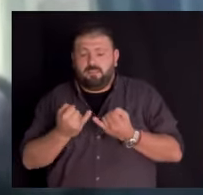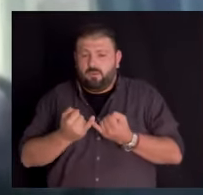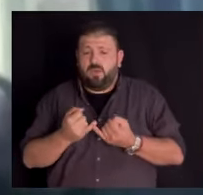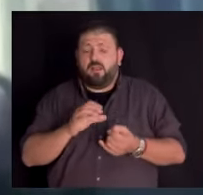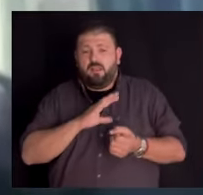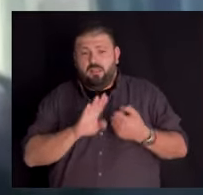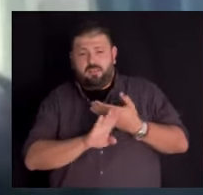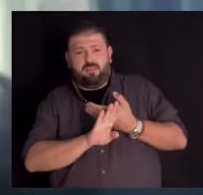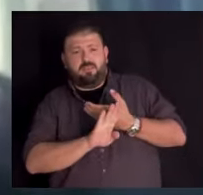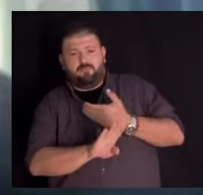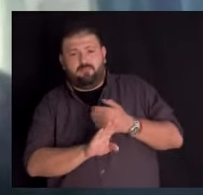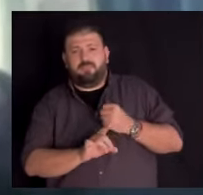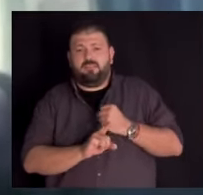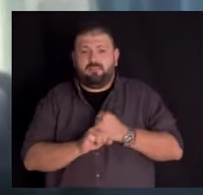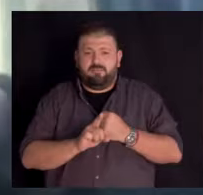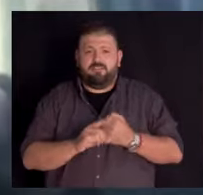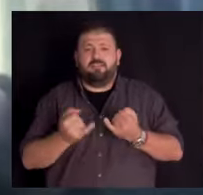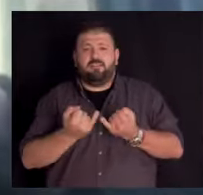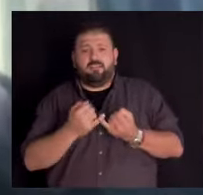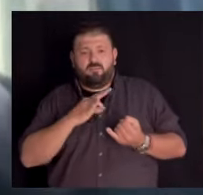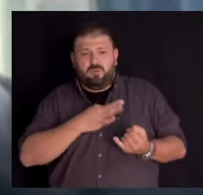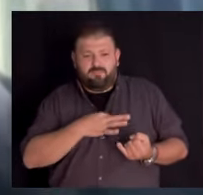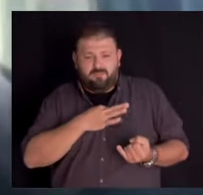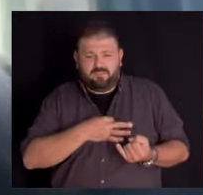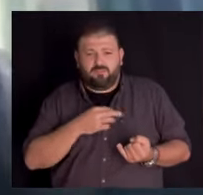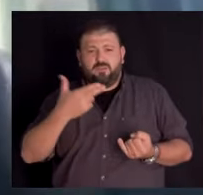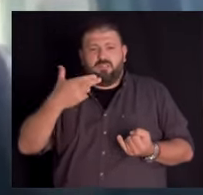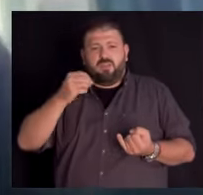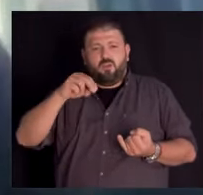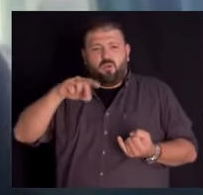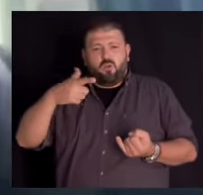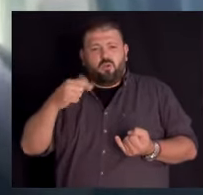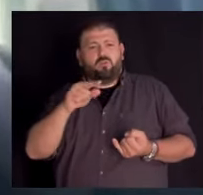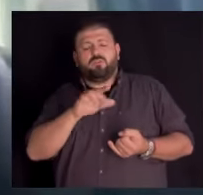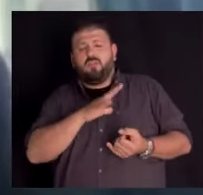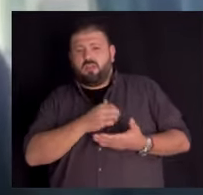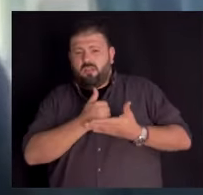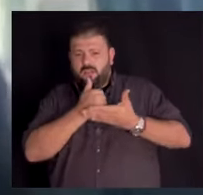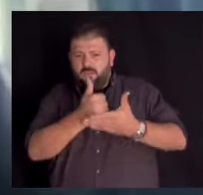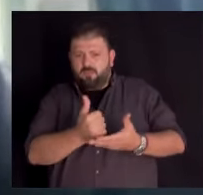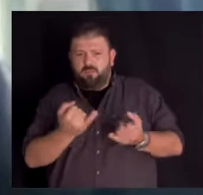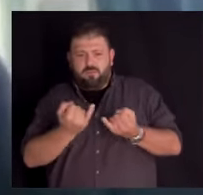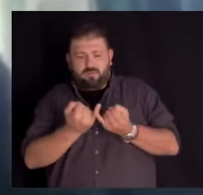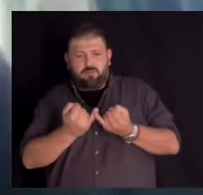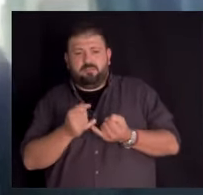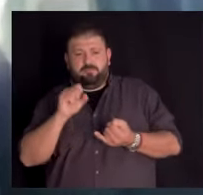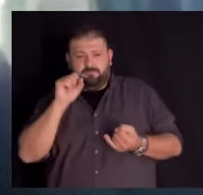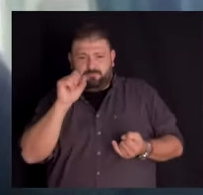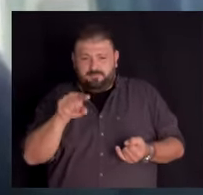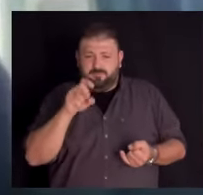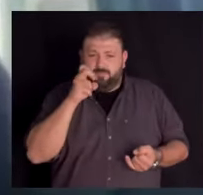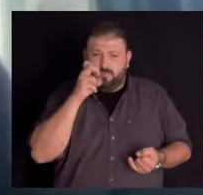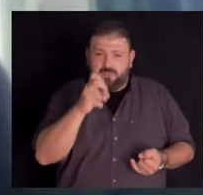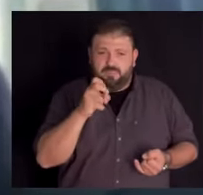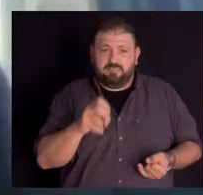¿sí?, para infecciones por hongos. Entonces, es un producto, Ego Fruta, que lo debemos de tener